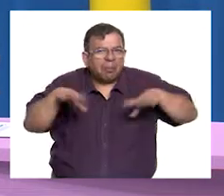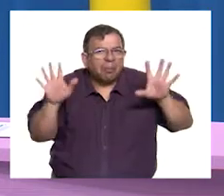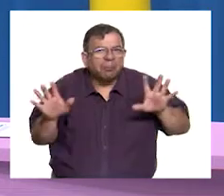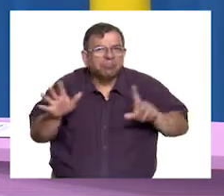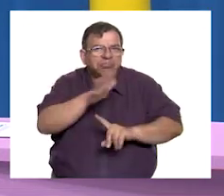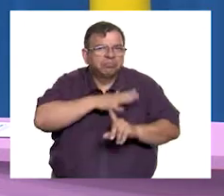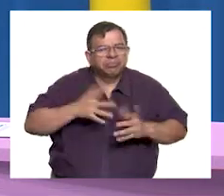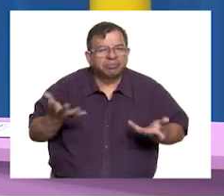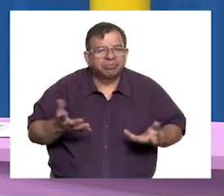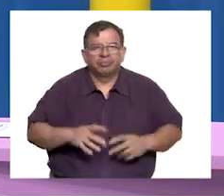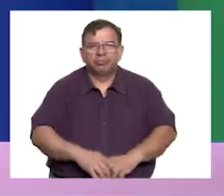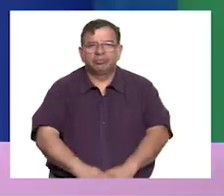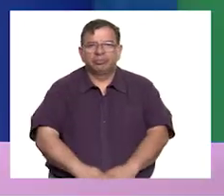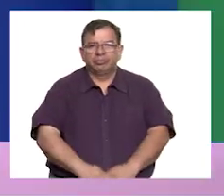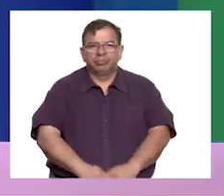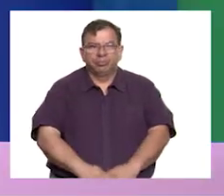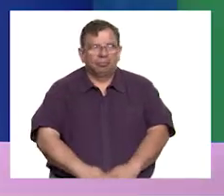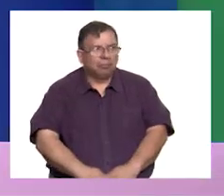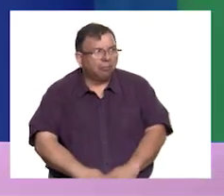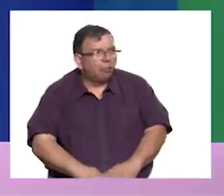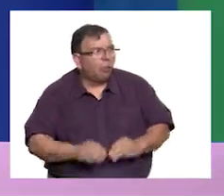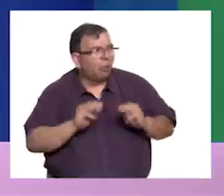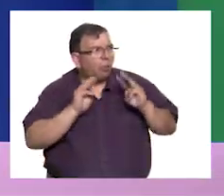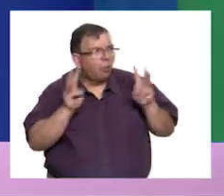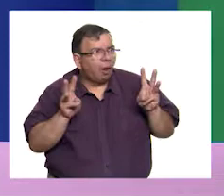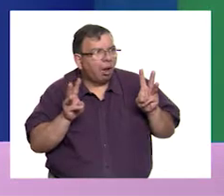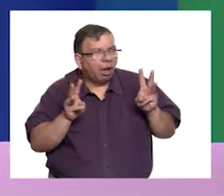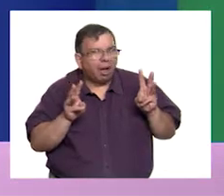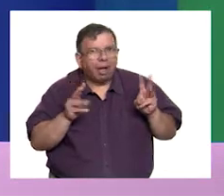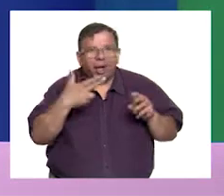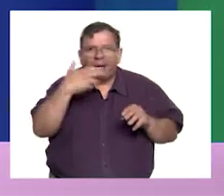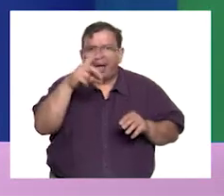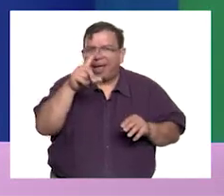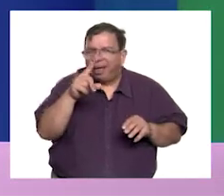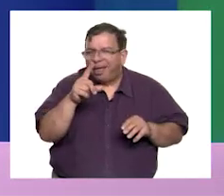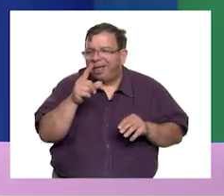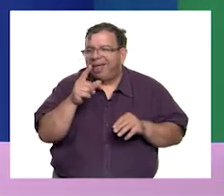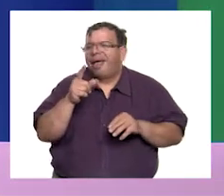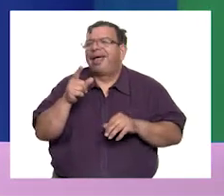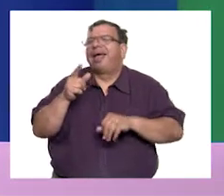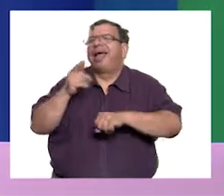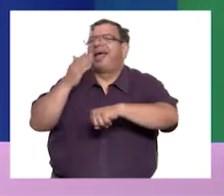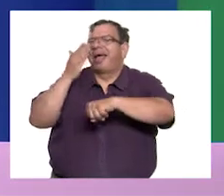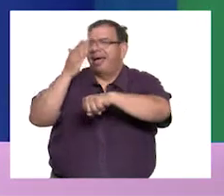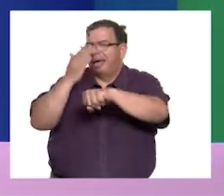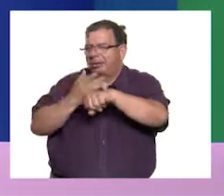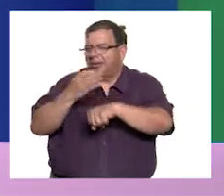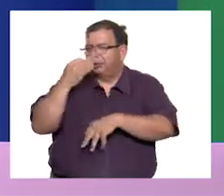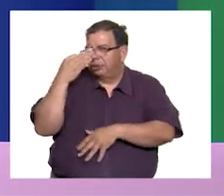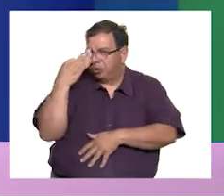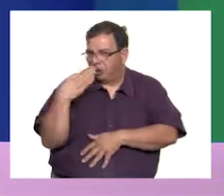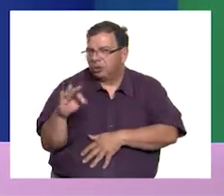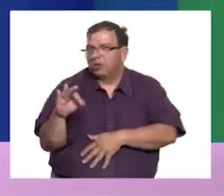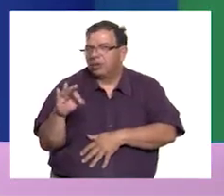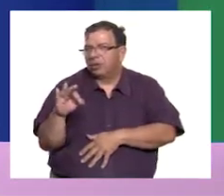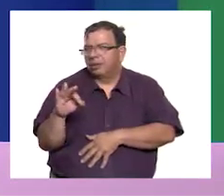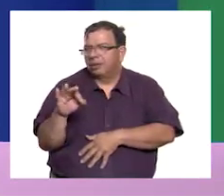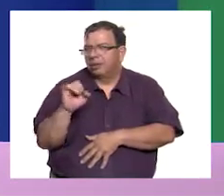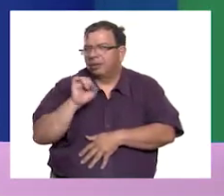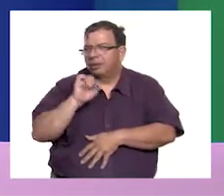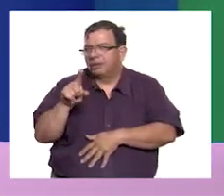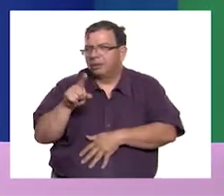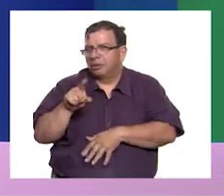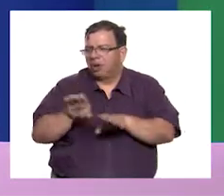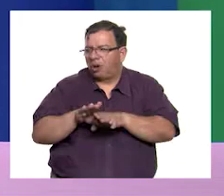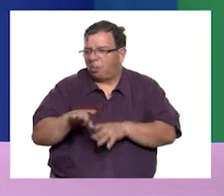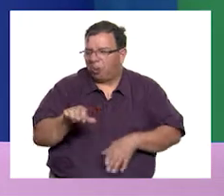están a su alrededor. ¡Wow! Entonces el hada no solo la castiga por grosera, sino también por